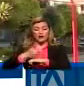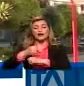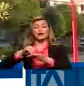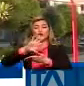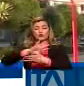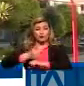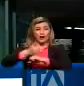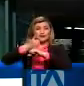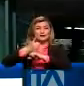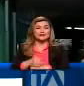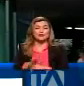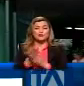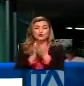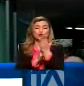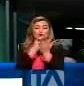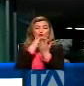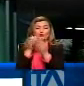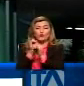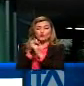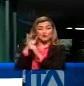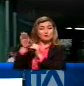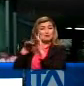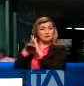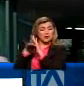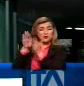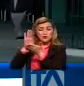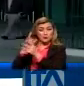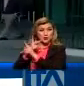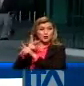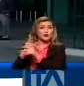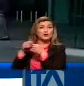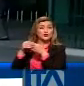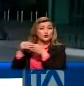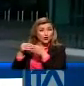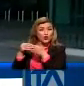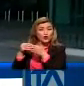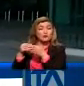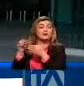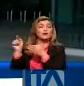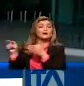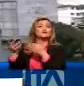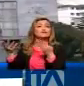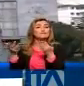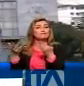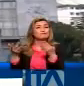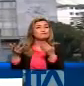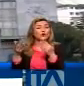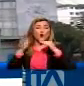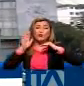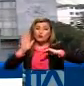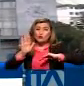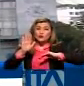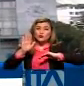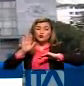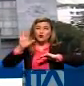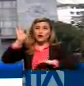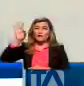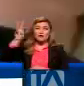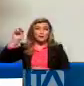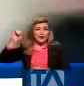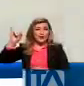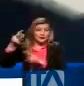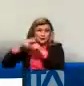según el gobierno, mejorar la institucionalidad del Banco Central y proteger la dolarización, no solo responde a uno de los compromisos del Fondo Monetario